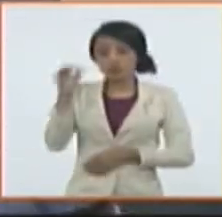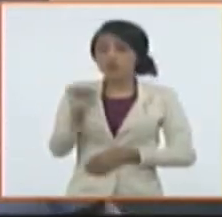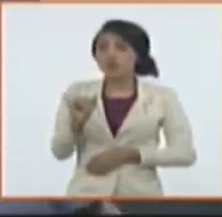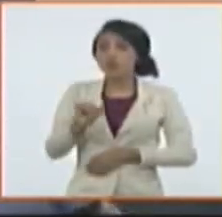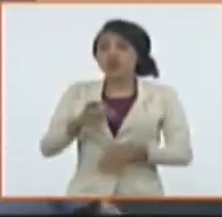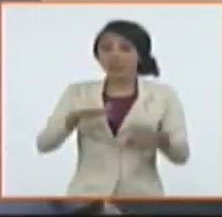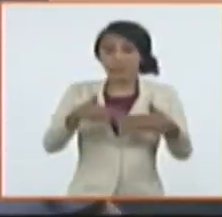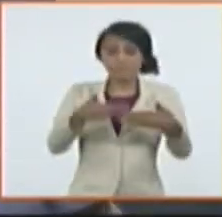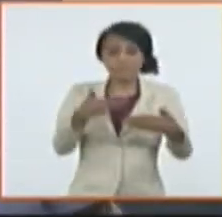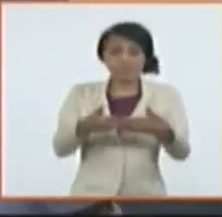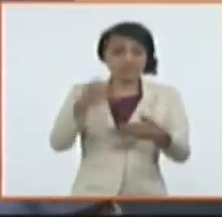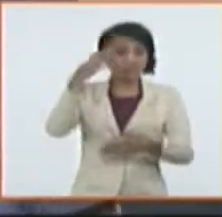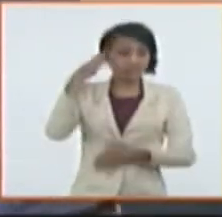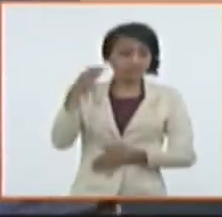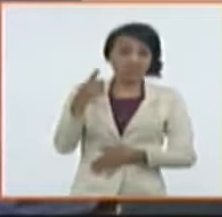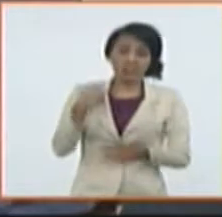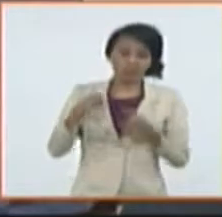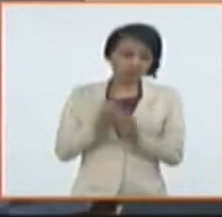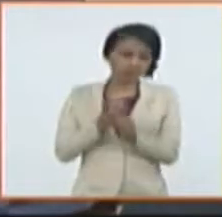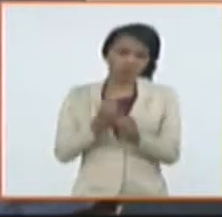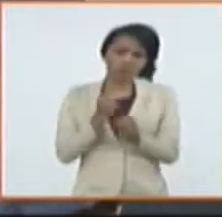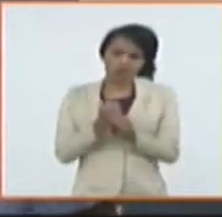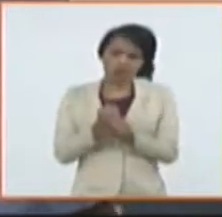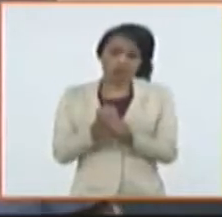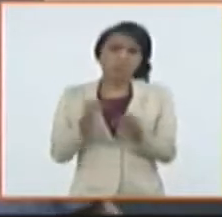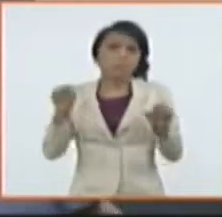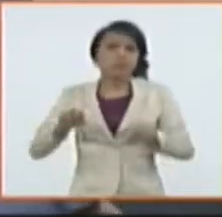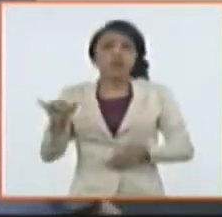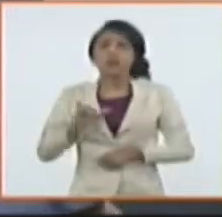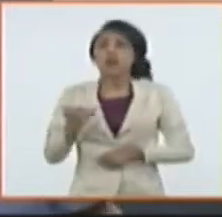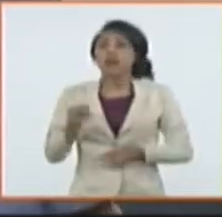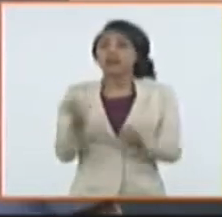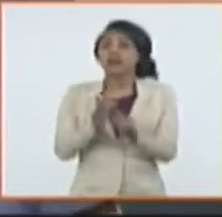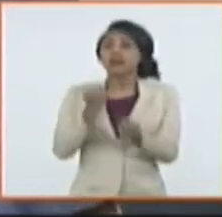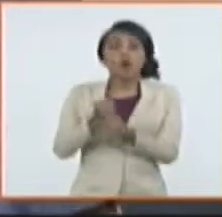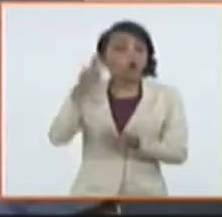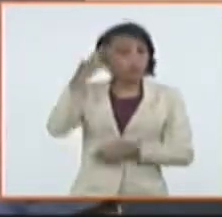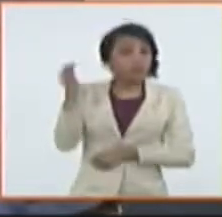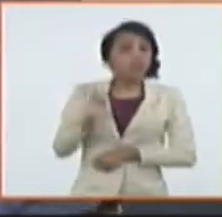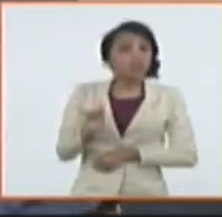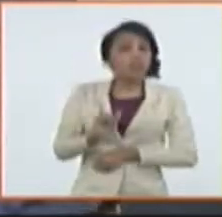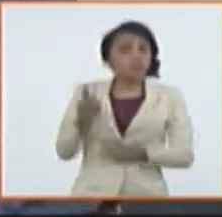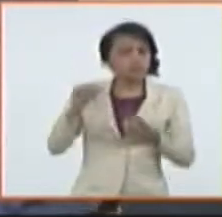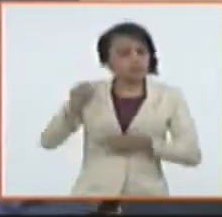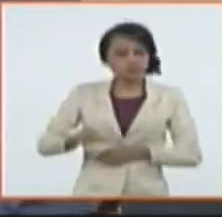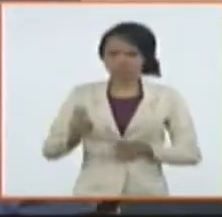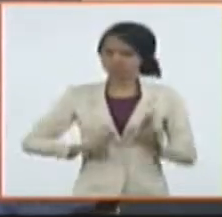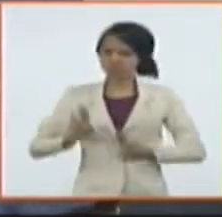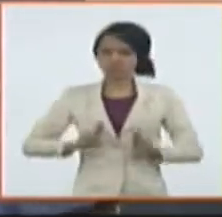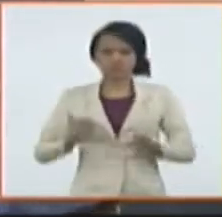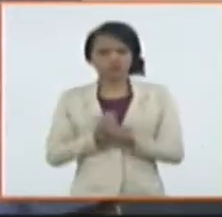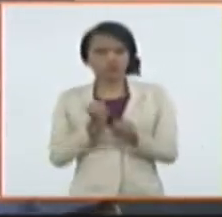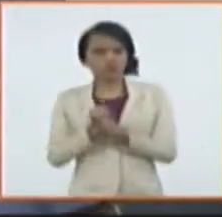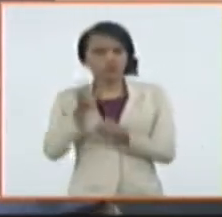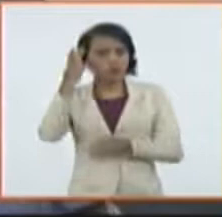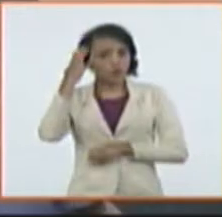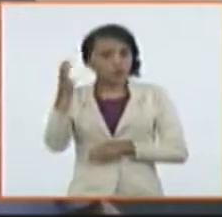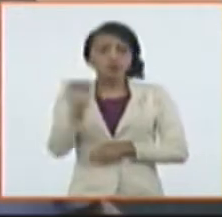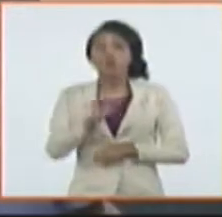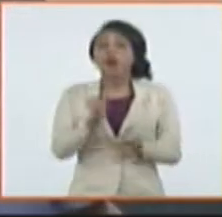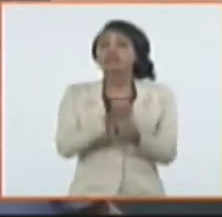estatales, hay críticas al trabajo del gobierno, hay críticas al trabajo del poder